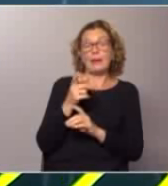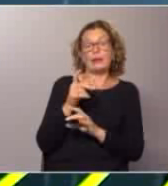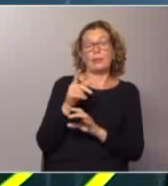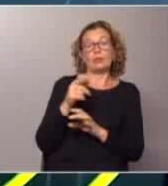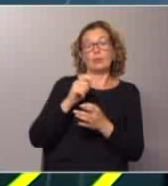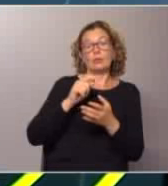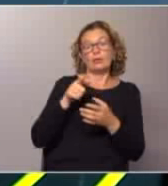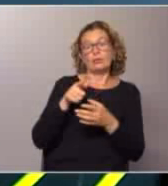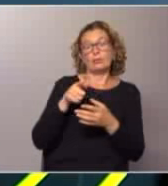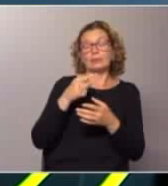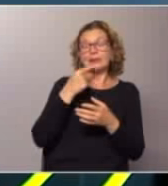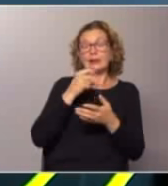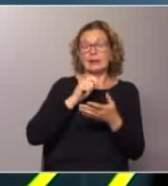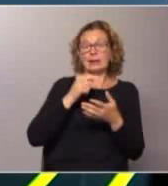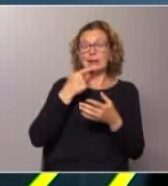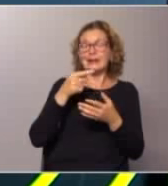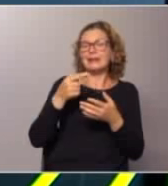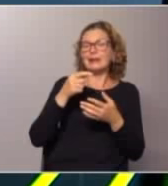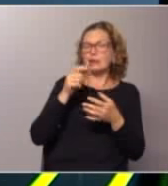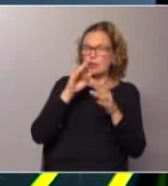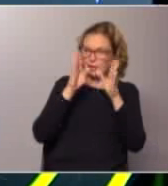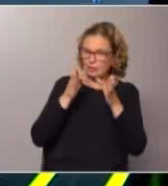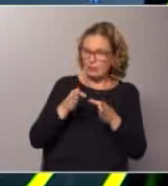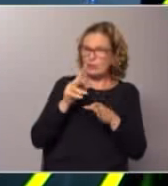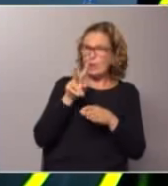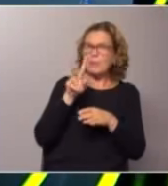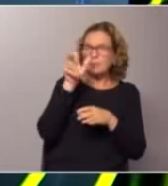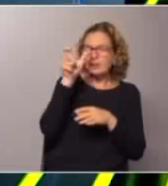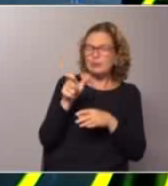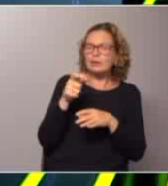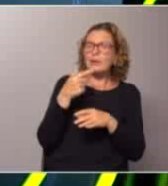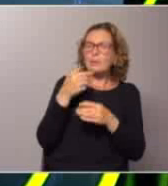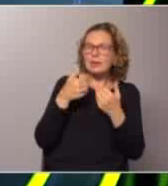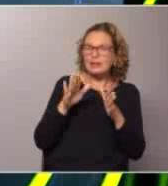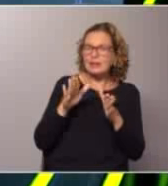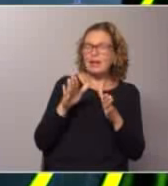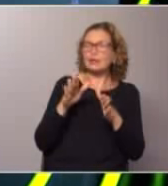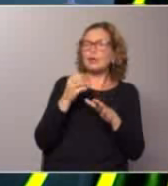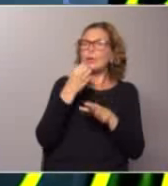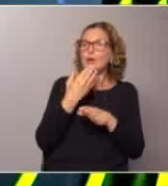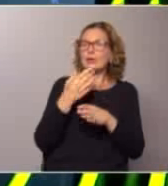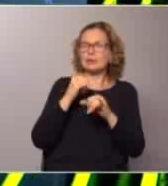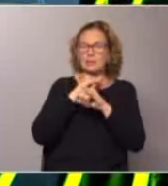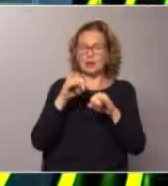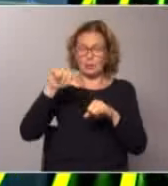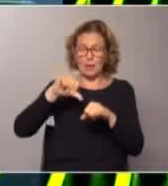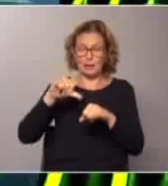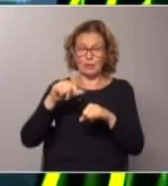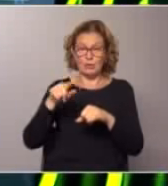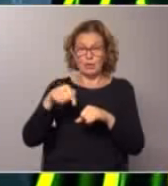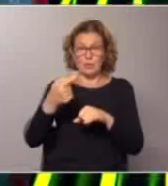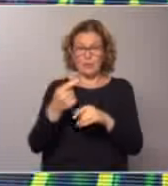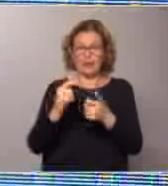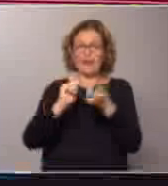vos escribís hay estudios que muestran que si vos escribís a una persona empezando por lo bueno y terminando por lo malo y lo haces al revés la percepción que los demás tienen de esa persona